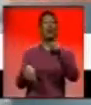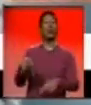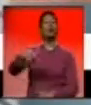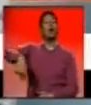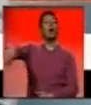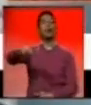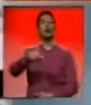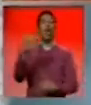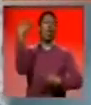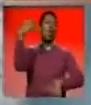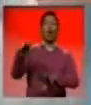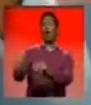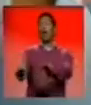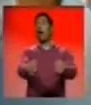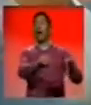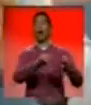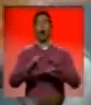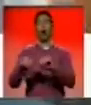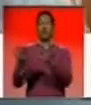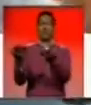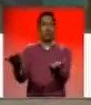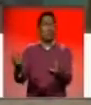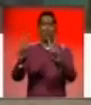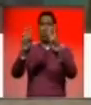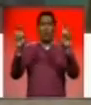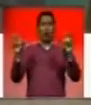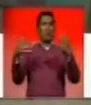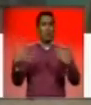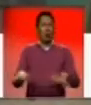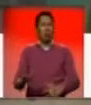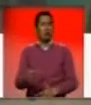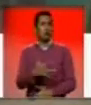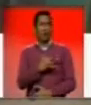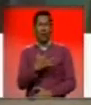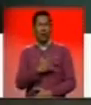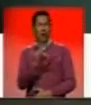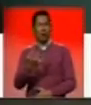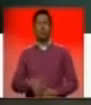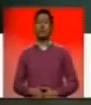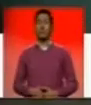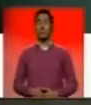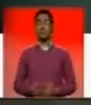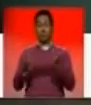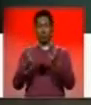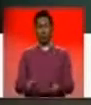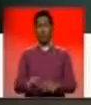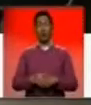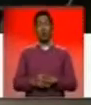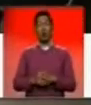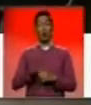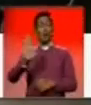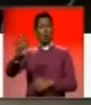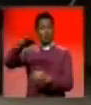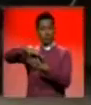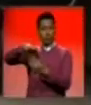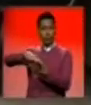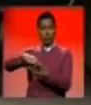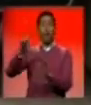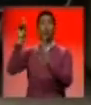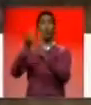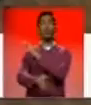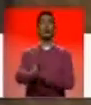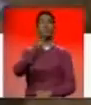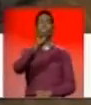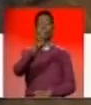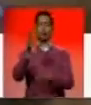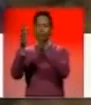quieren politizar un caso tan sensible para el país. Señaló además que el organismo atiende hasta el momento 12 denuncias sobre personas